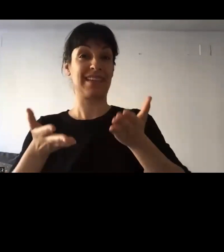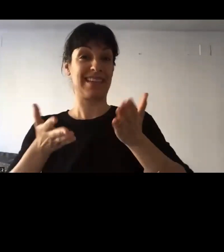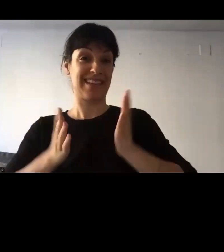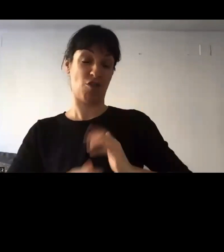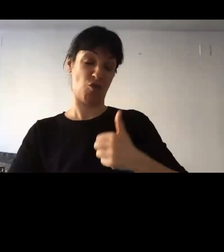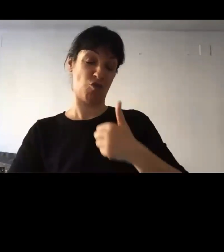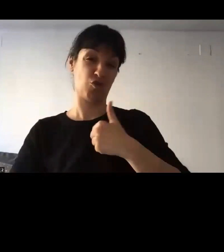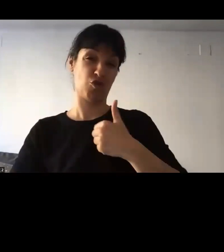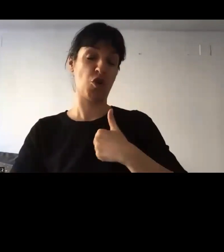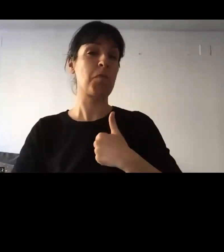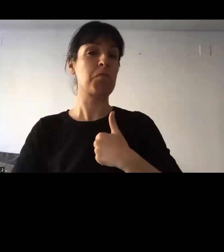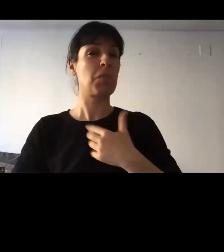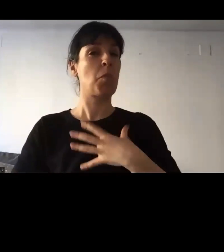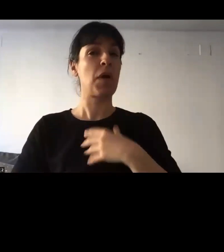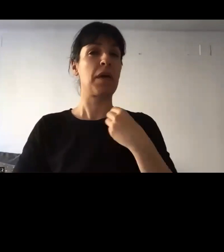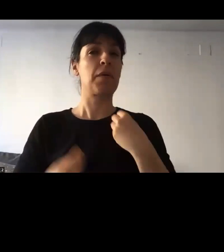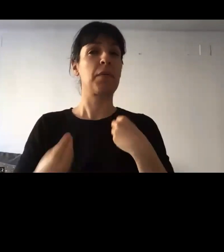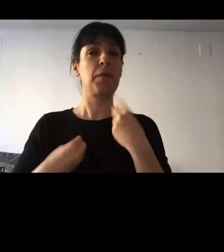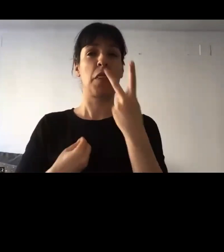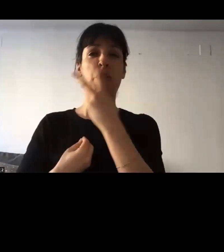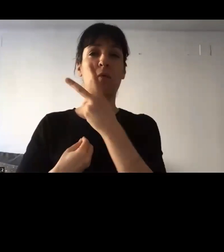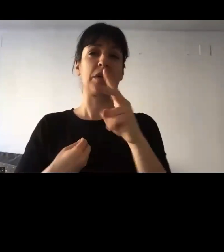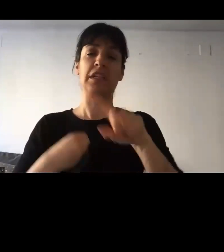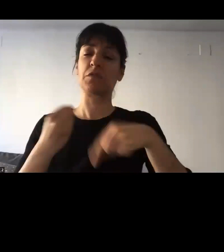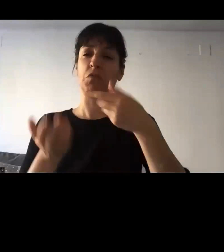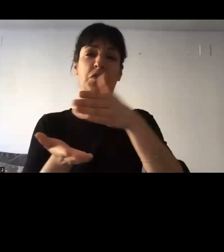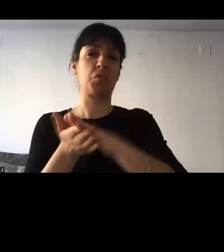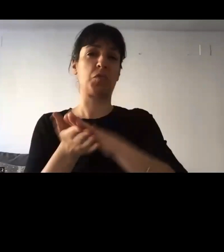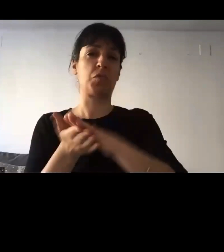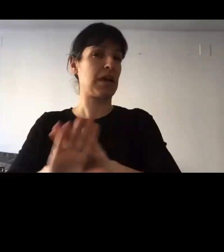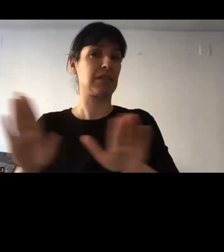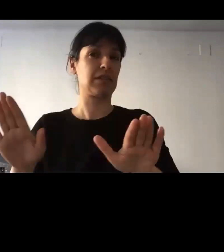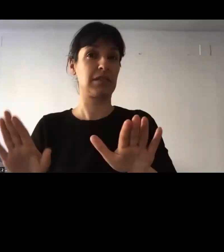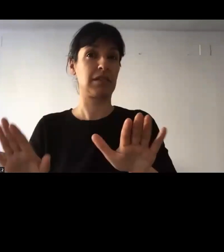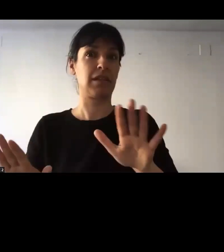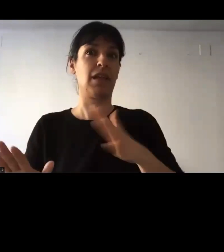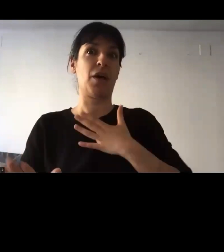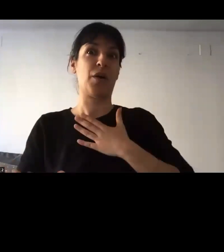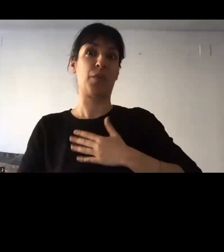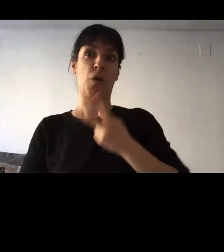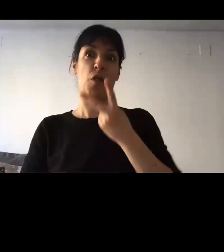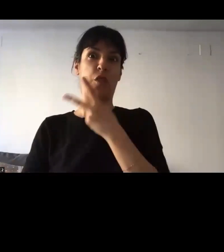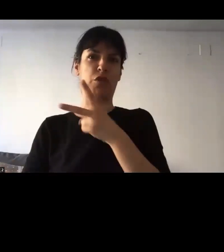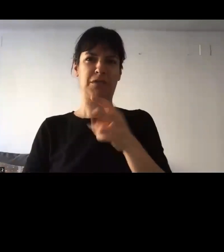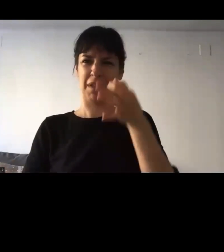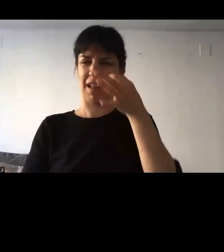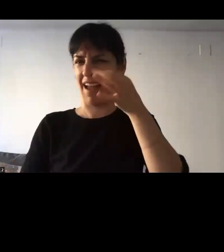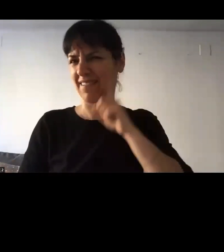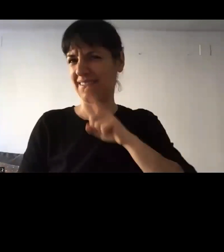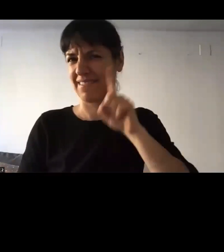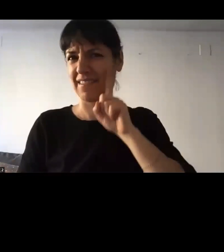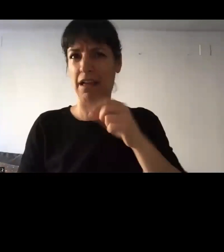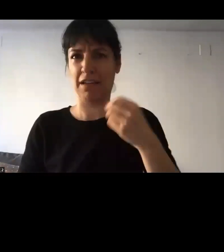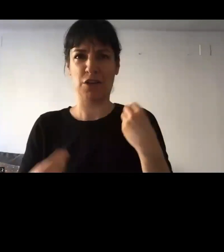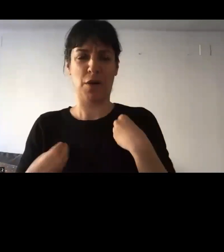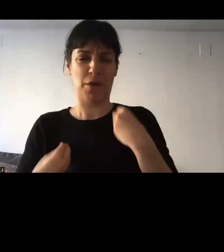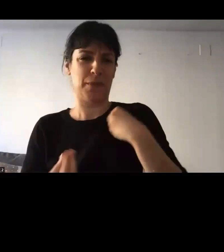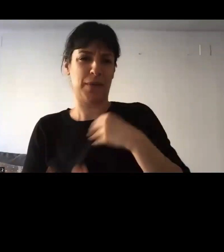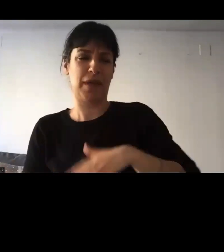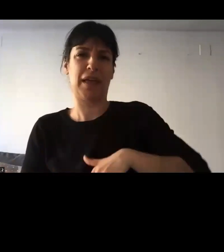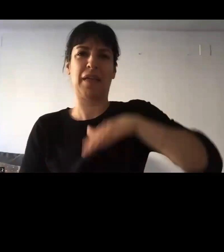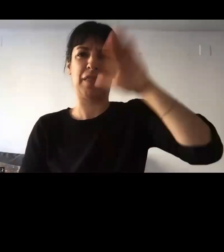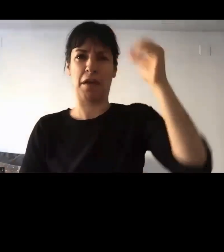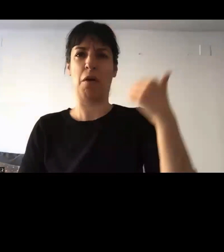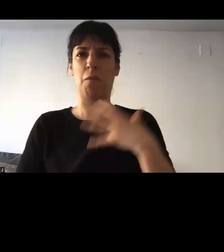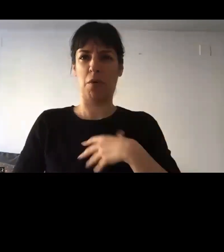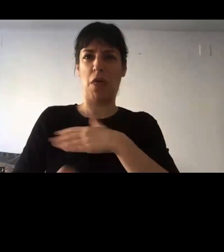2 semanas. Por suerte, esas 2 semanas no fueron verdad y yo sigo aquí y sigo teniendo la oportunidad de hablar con